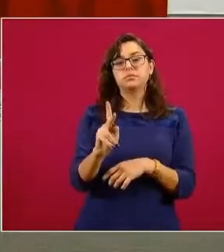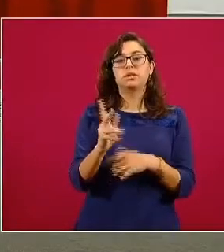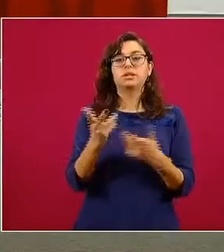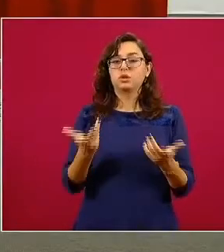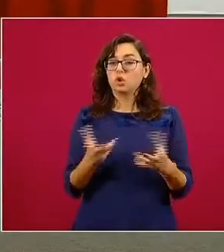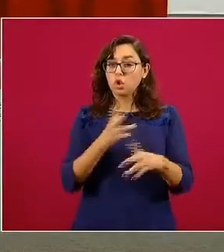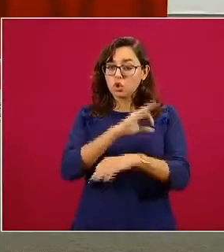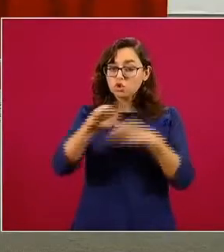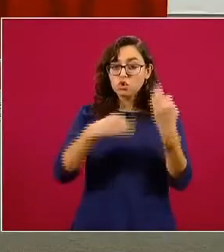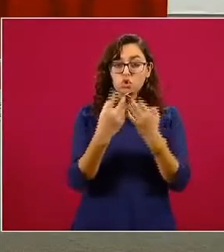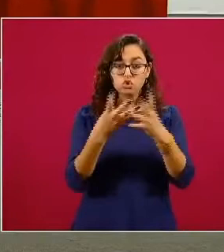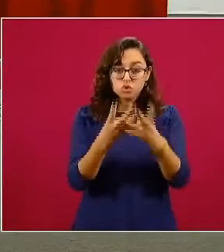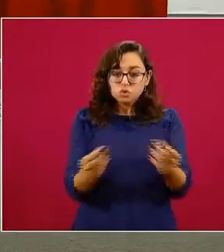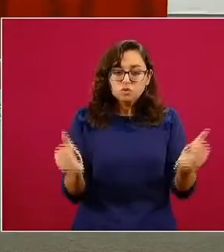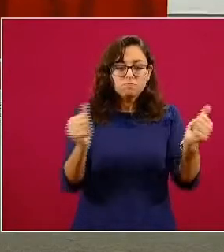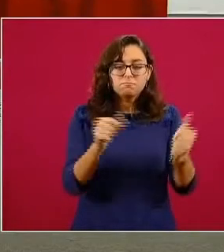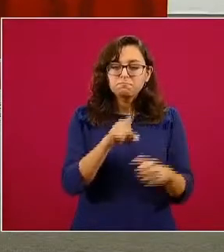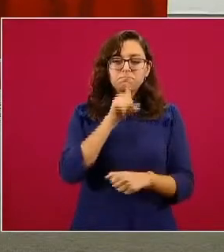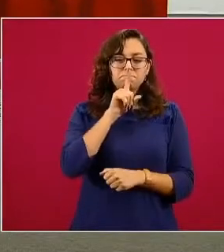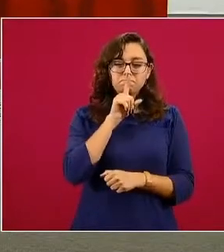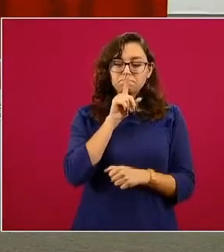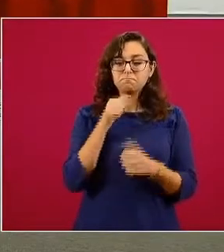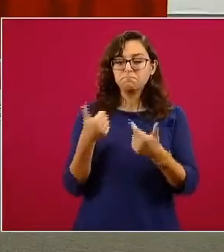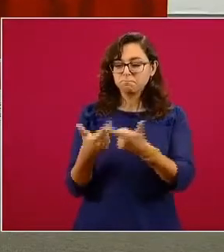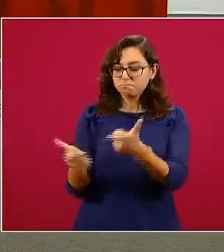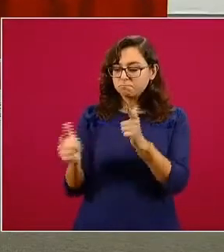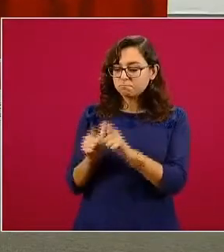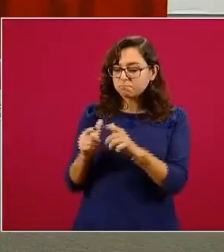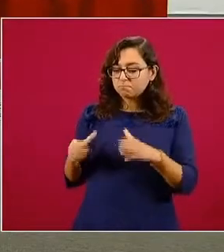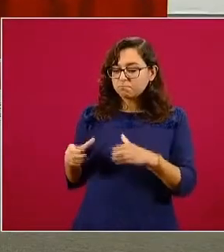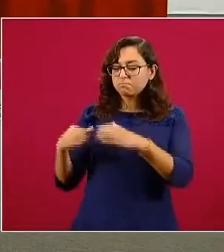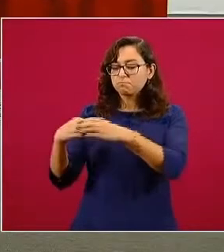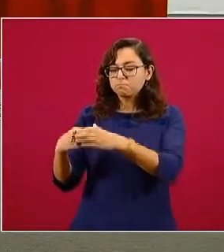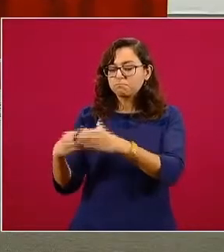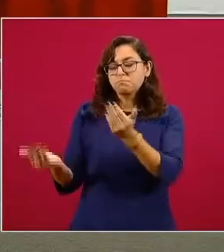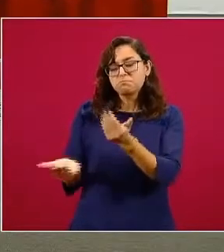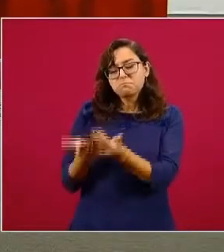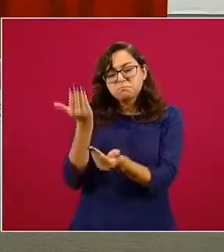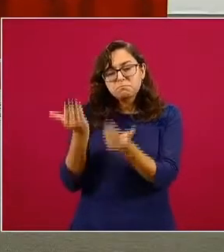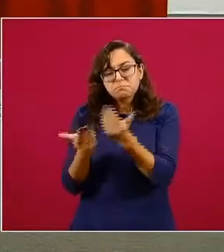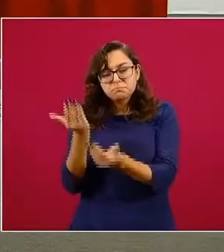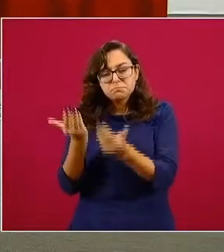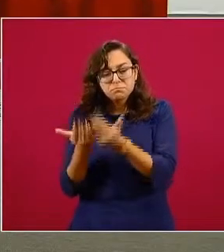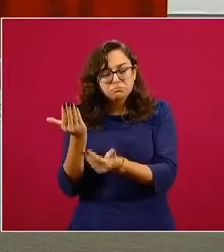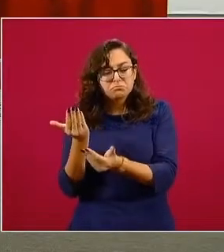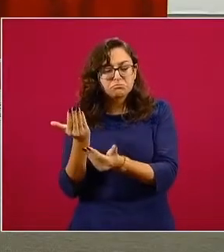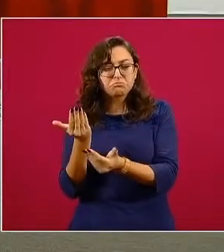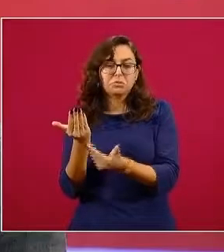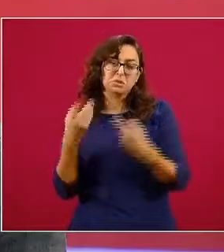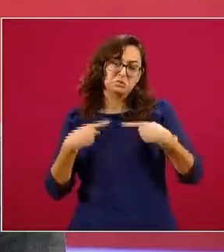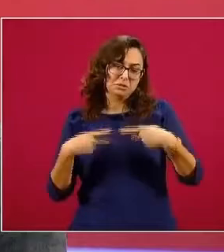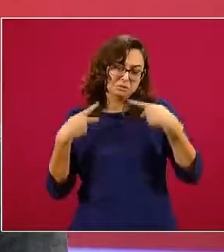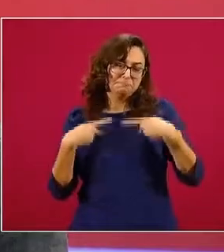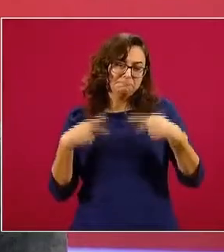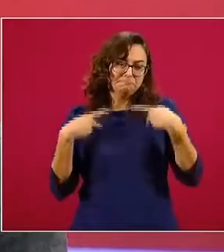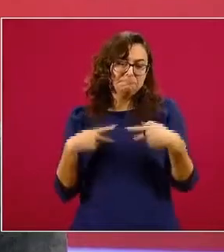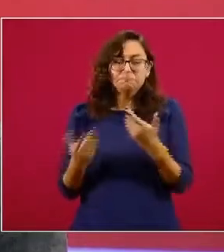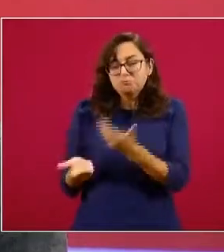senadoras y senadores que no solamente son pequeños en número, sino representan una minoría